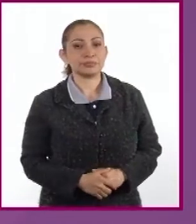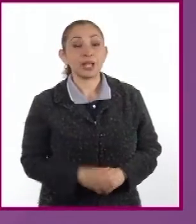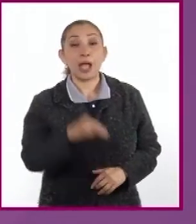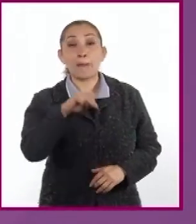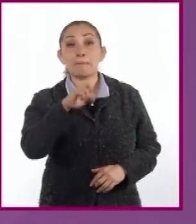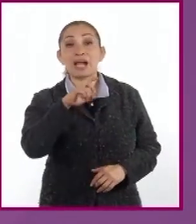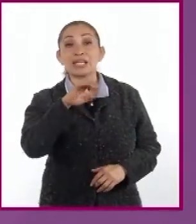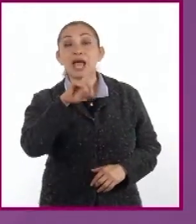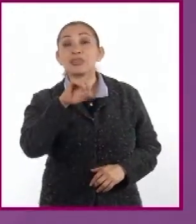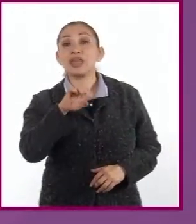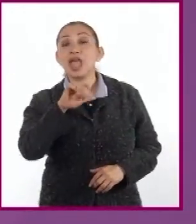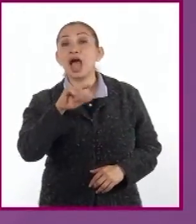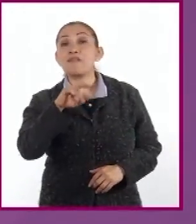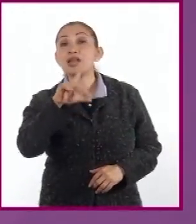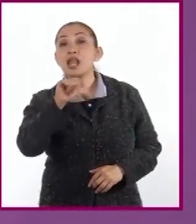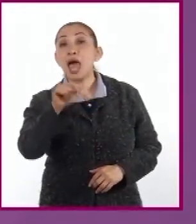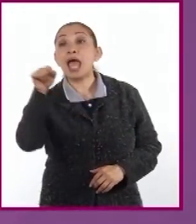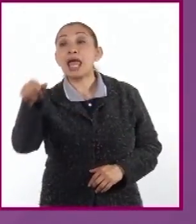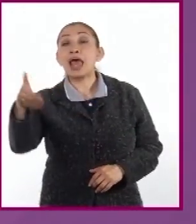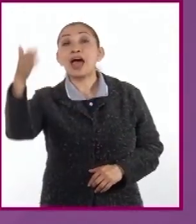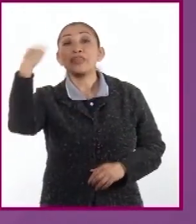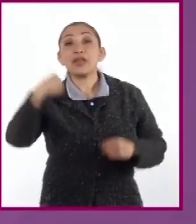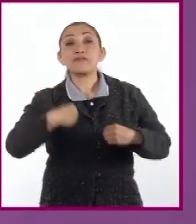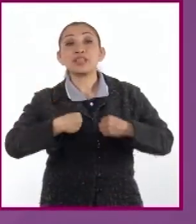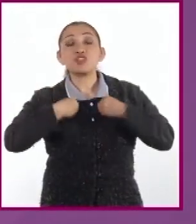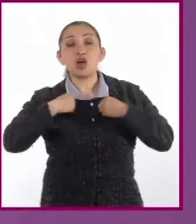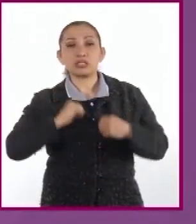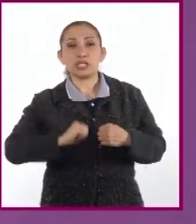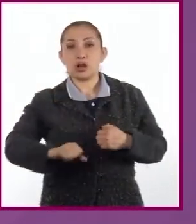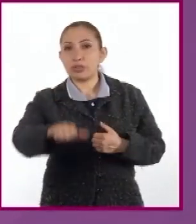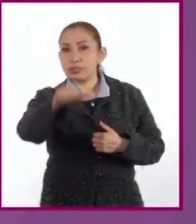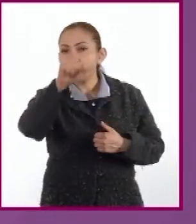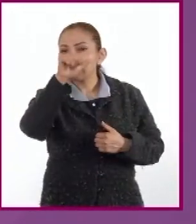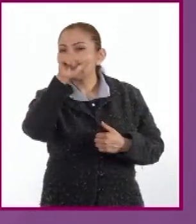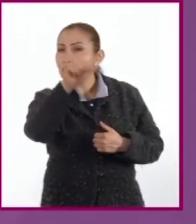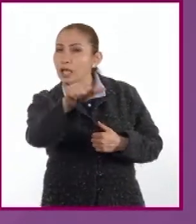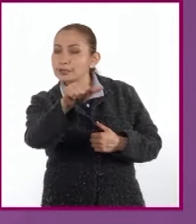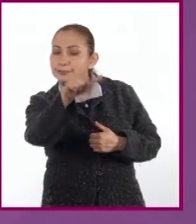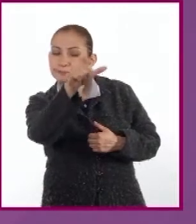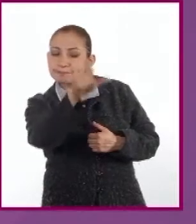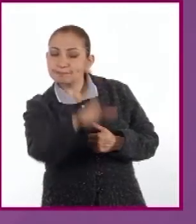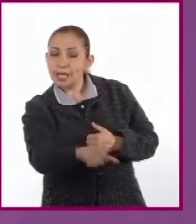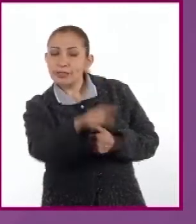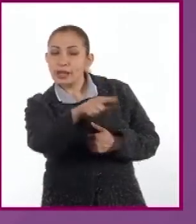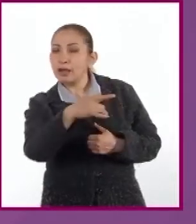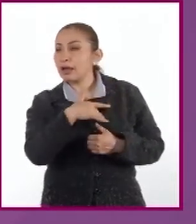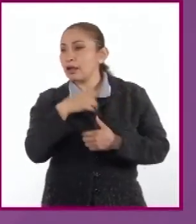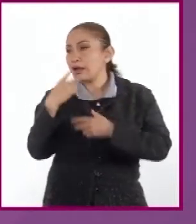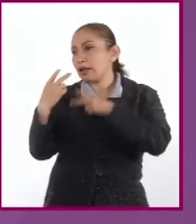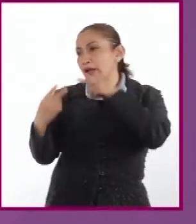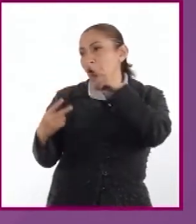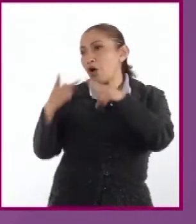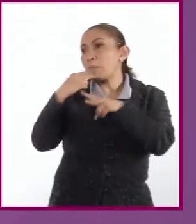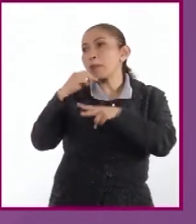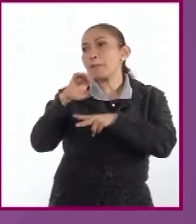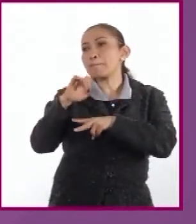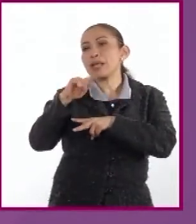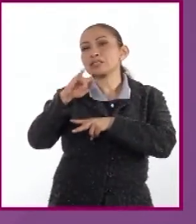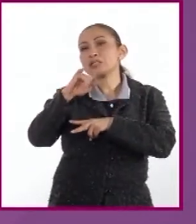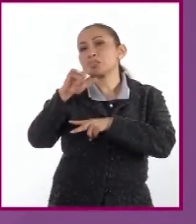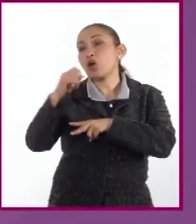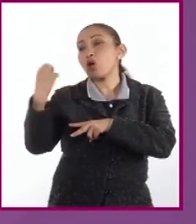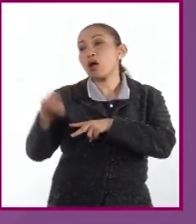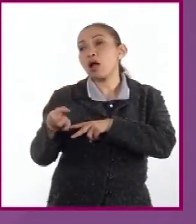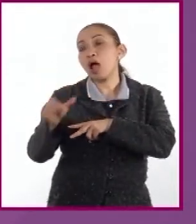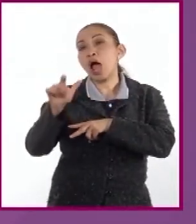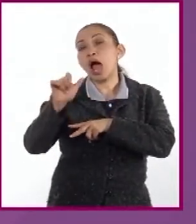María de Ávila, quien vivió en el siglo XVI, se enamoró de un mestizo de